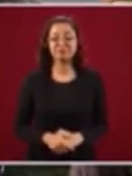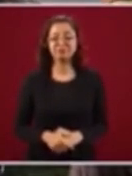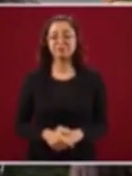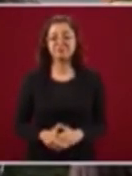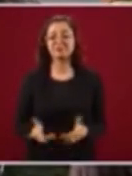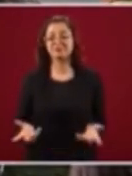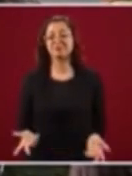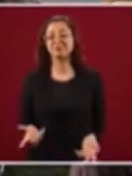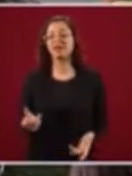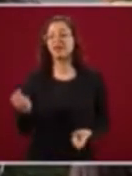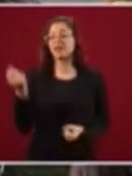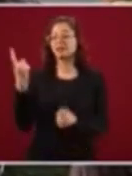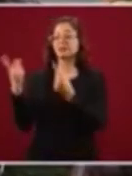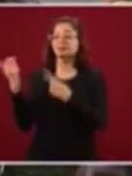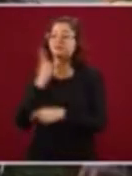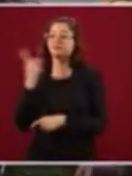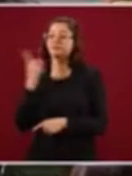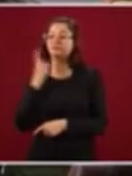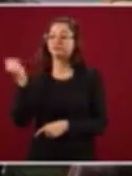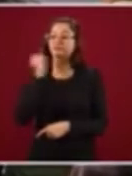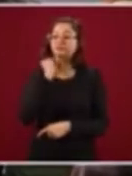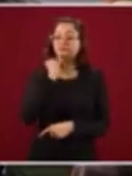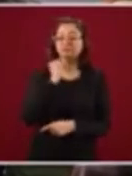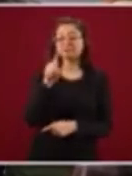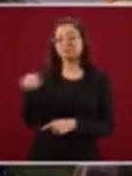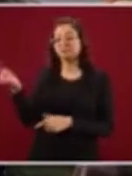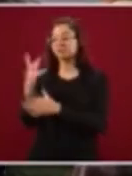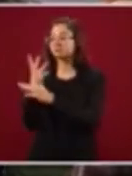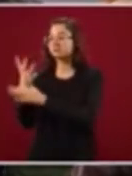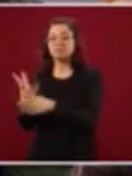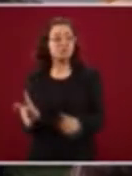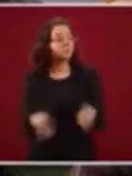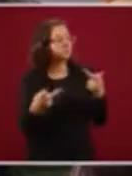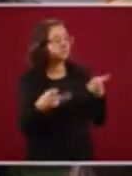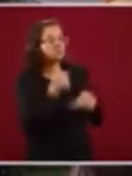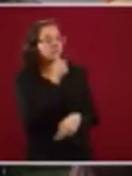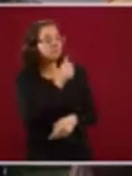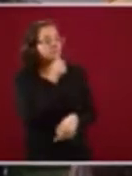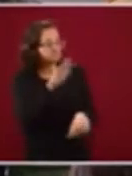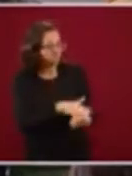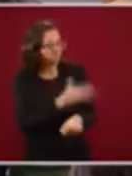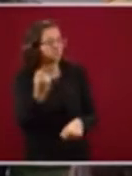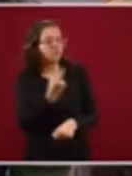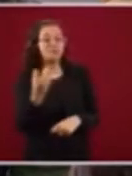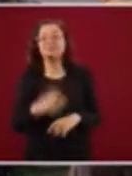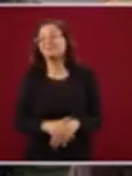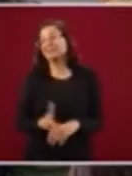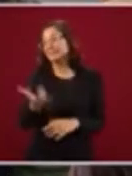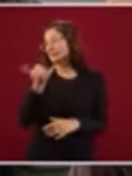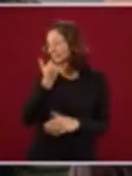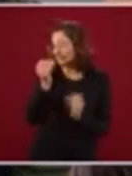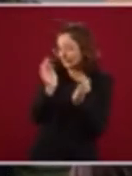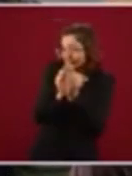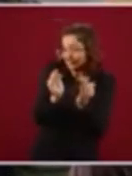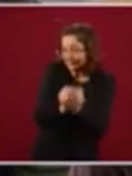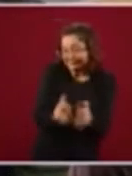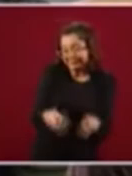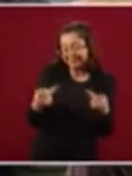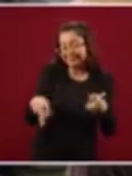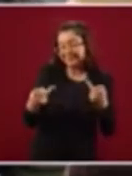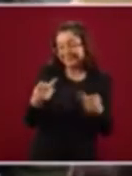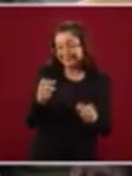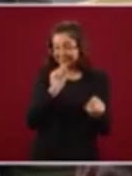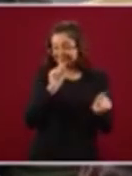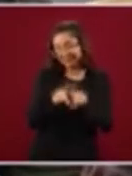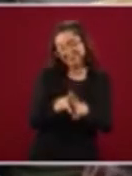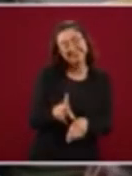legisladores que decían que ¿por qué no habíamos vendido? Pues no son tamalitos de chipilín.